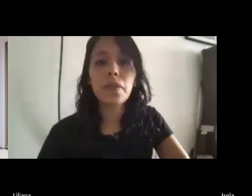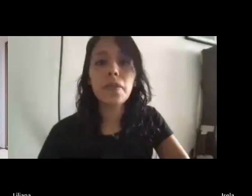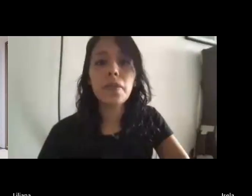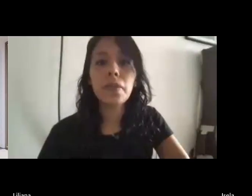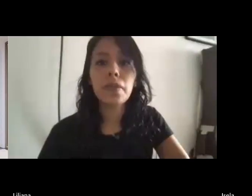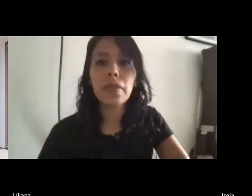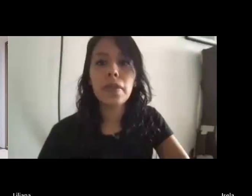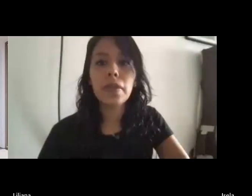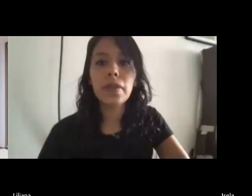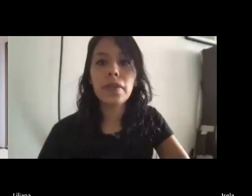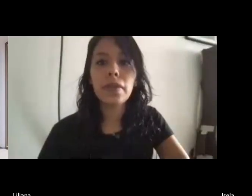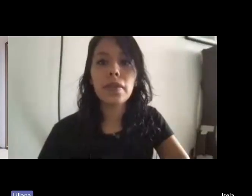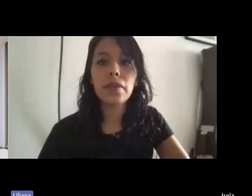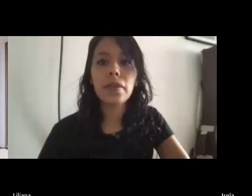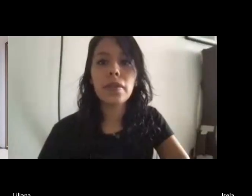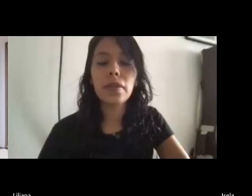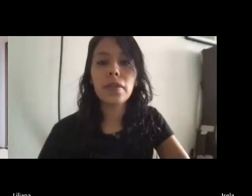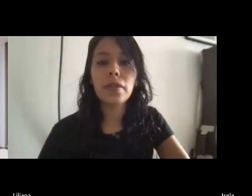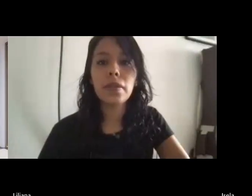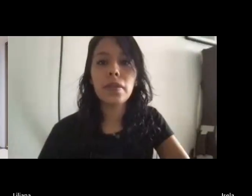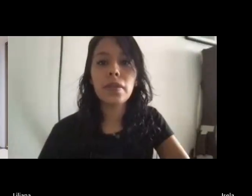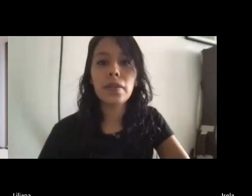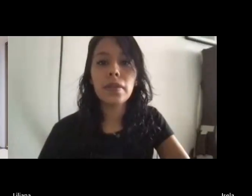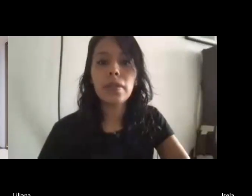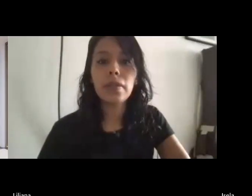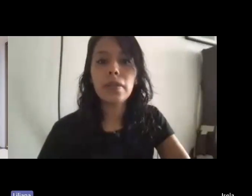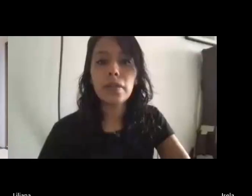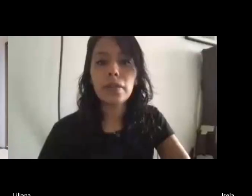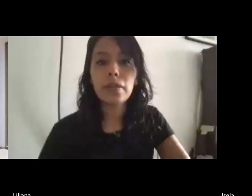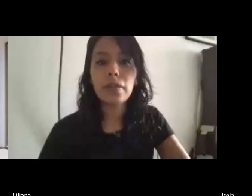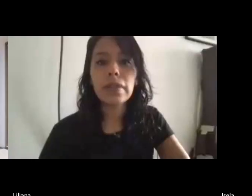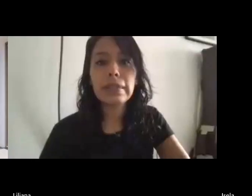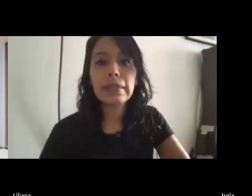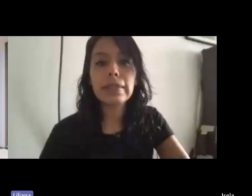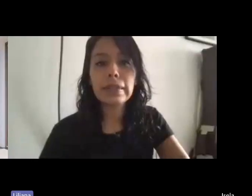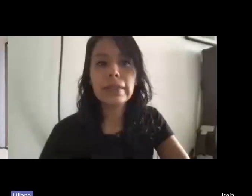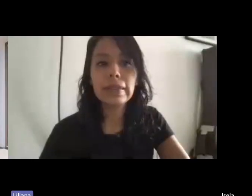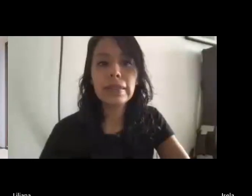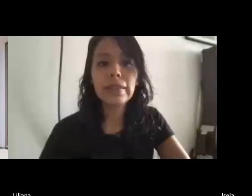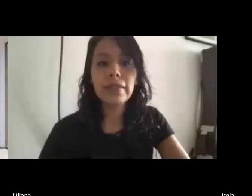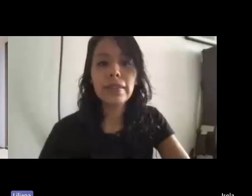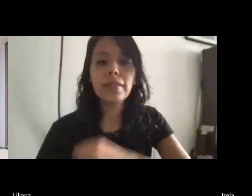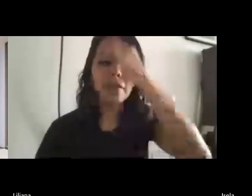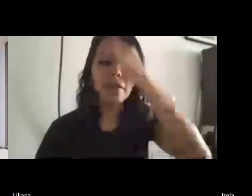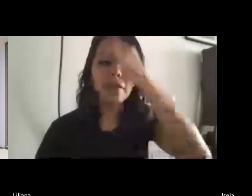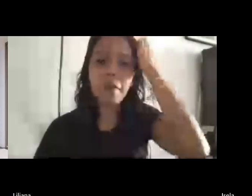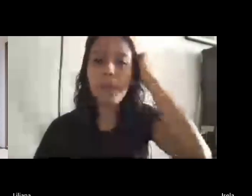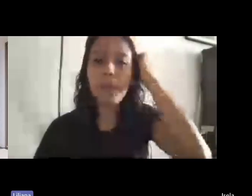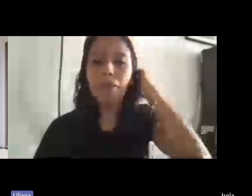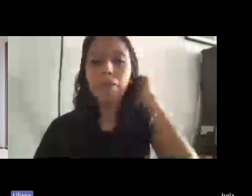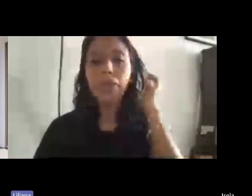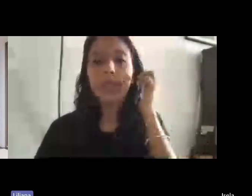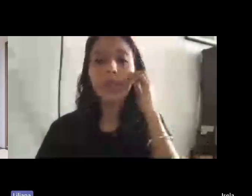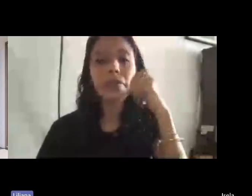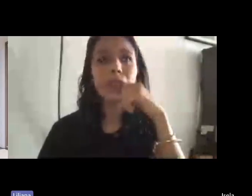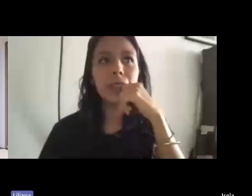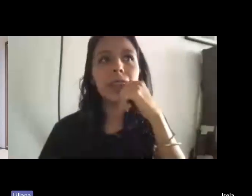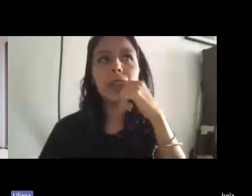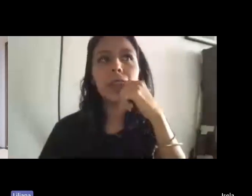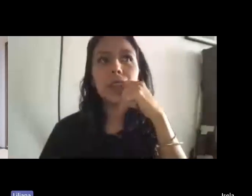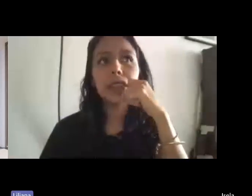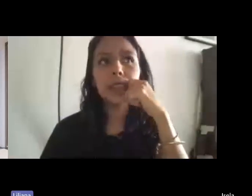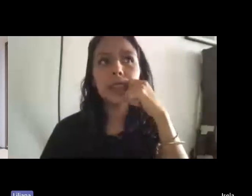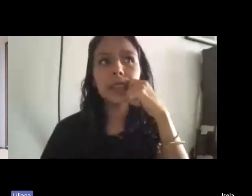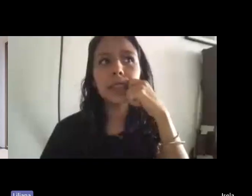No sé si quedó un poquito más claro, Liliana. Es complejo porque cada paciente será diferente. Sí,